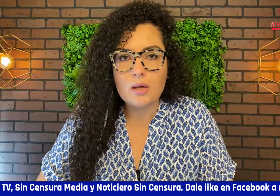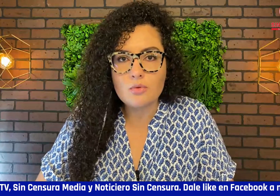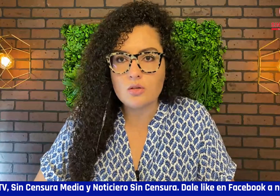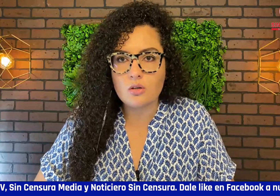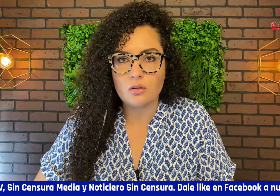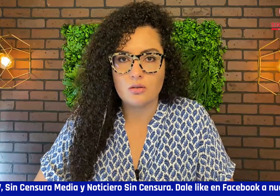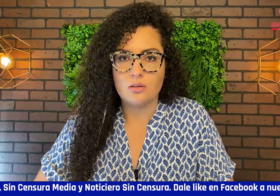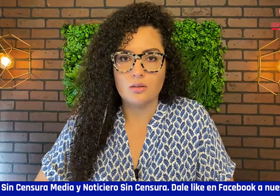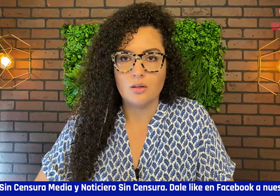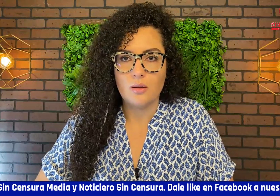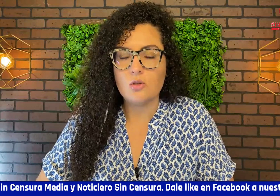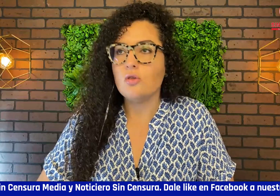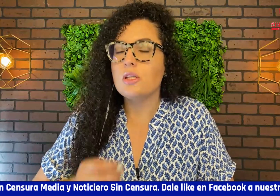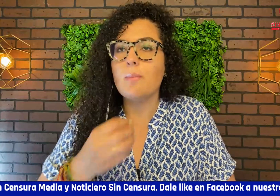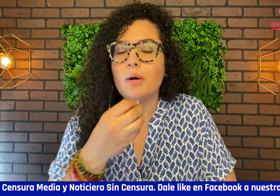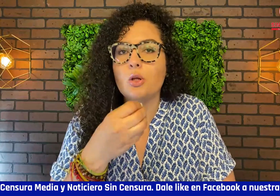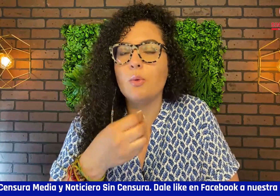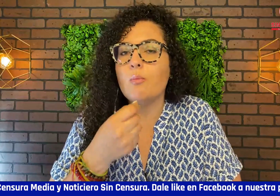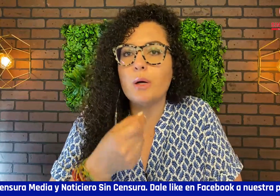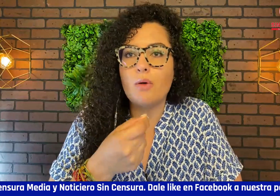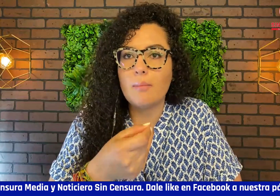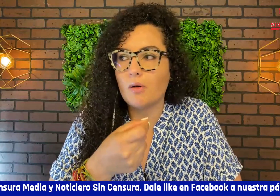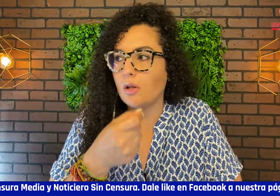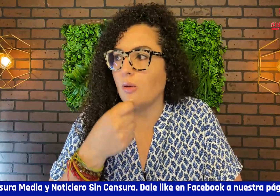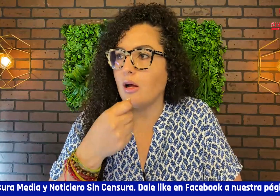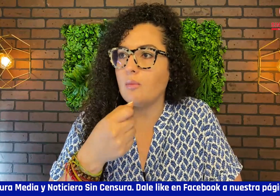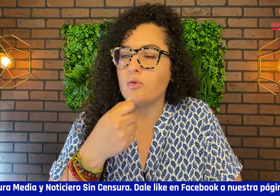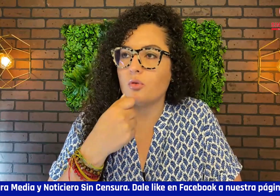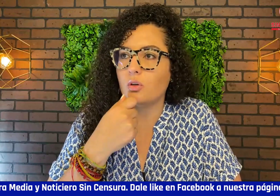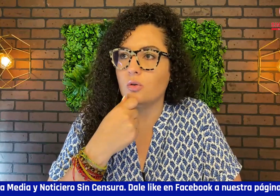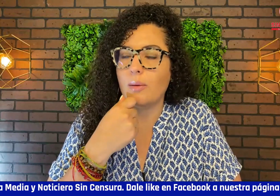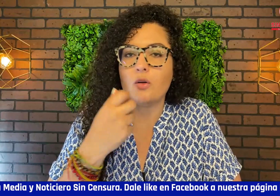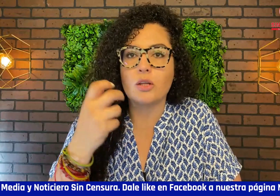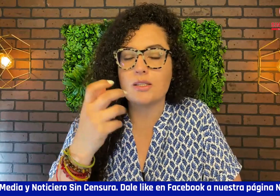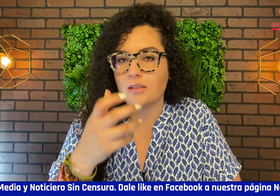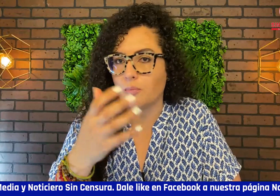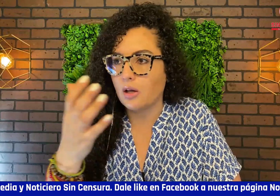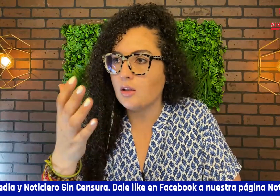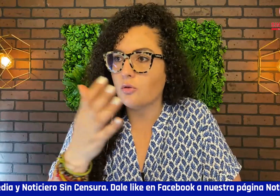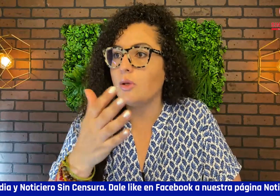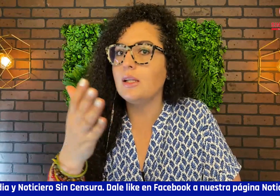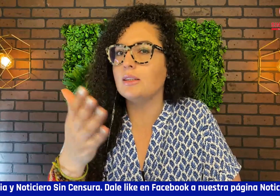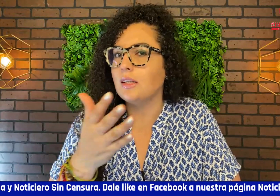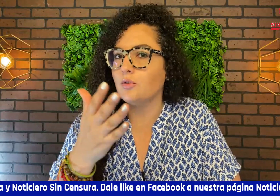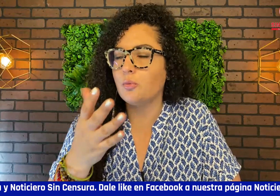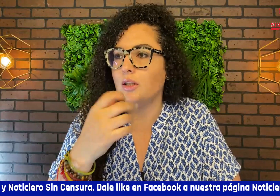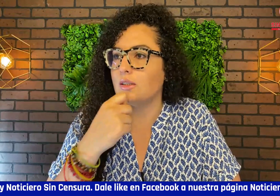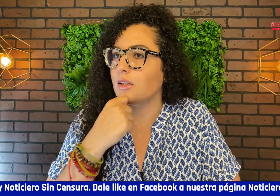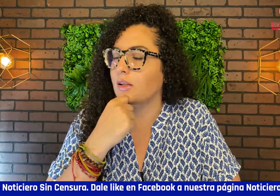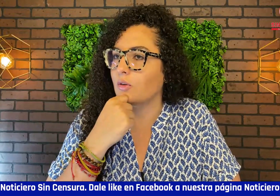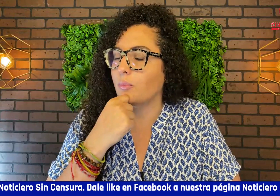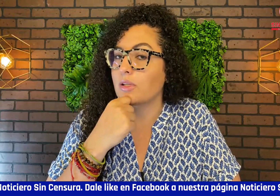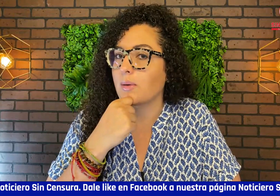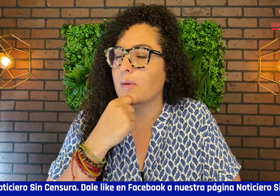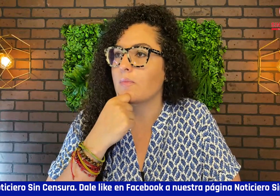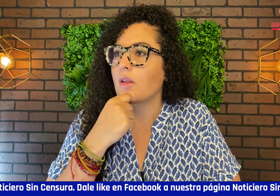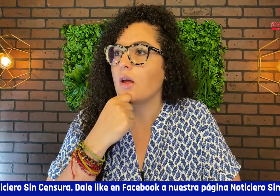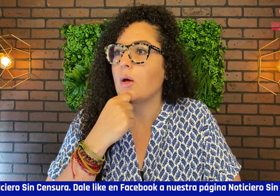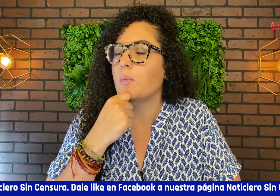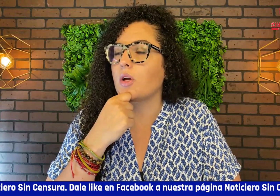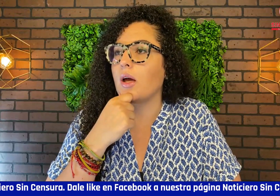no veíamos eso. Yo siempre tuve un problema cuando daba noticias, por ahí en 2016, 2017, cuando